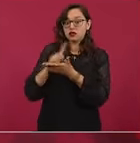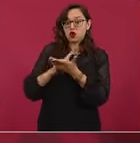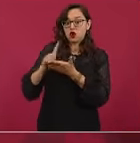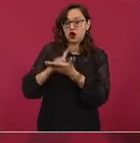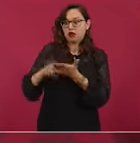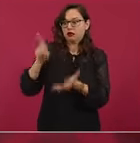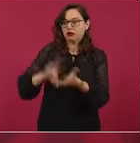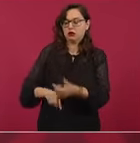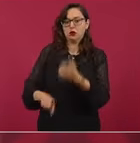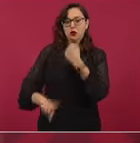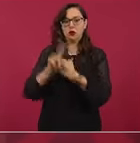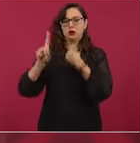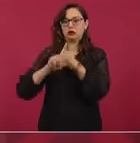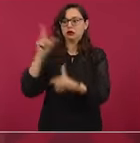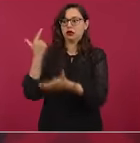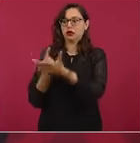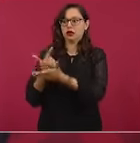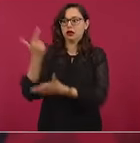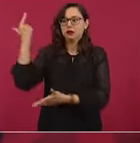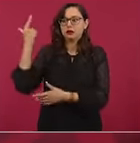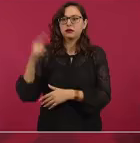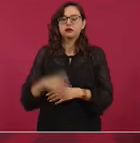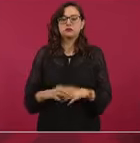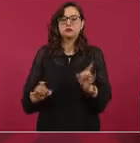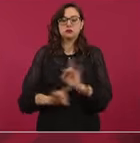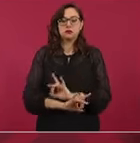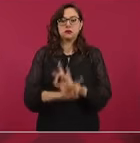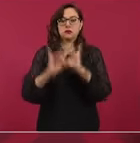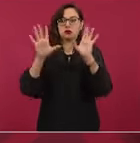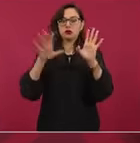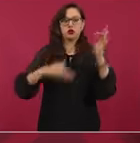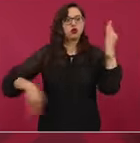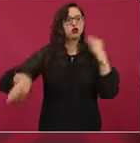colombiano, se le veía